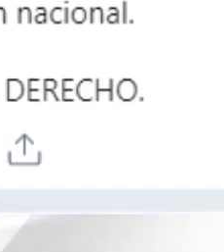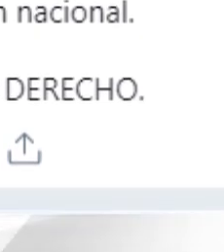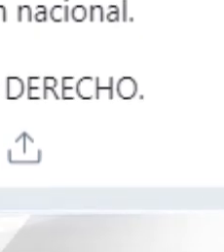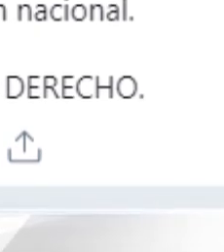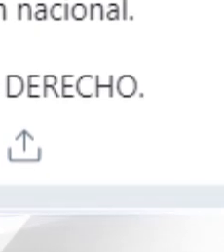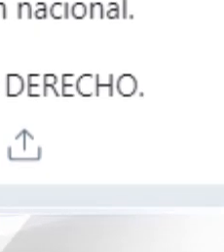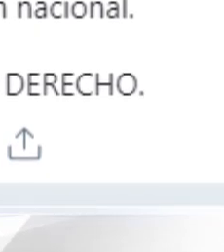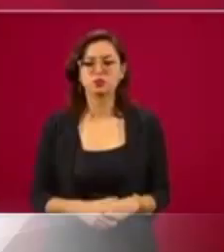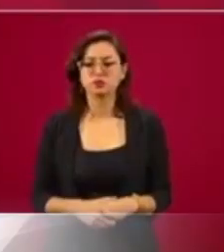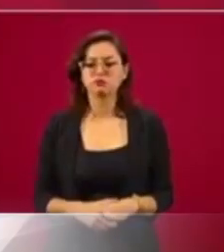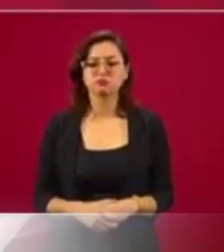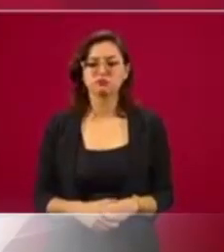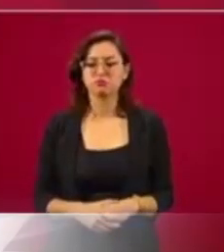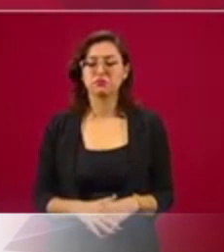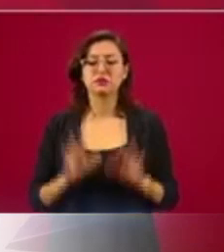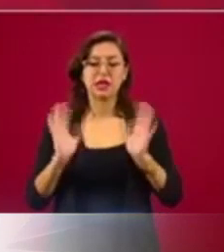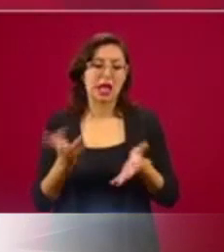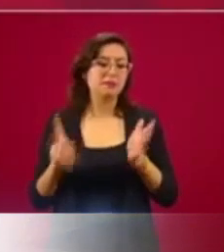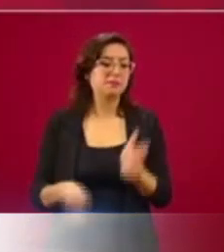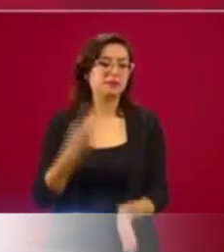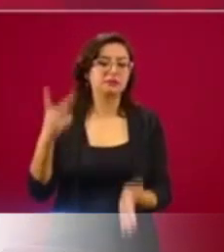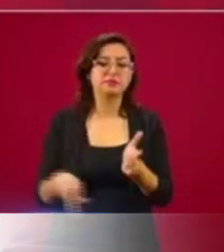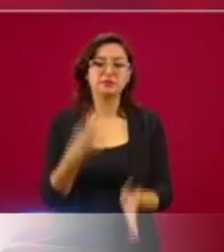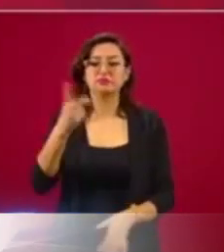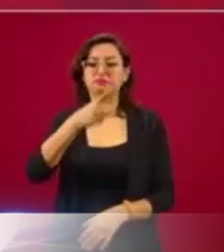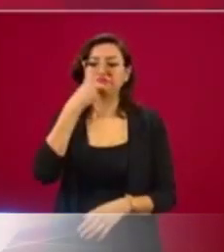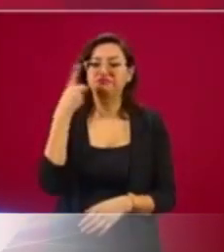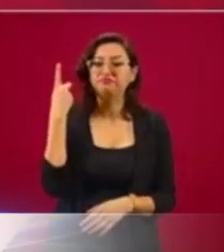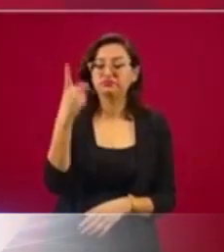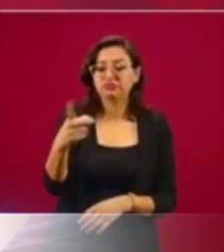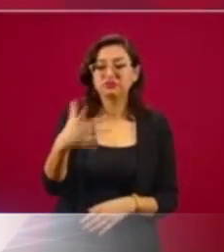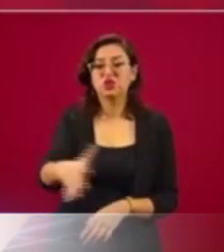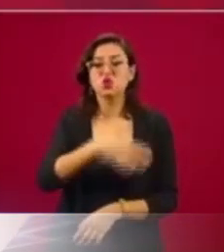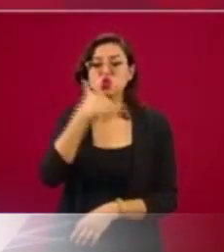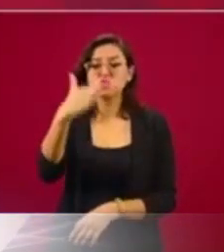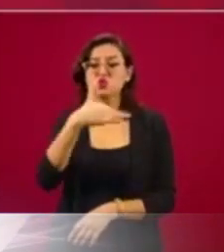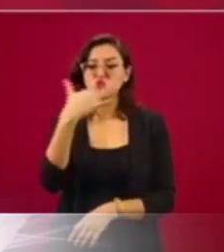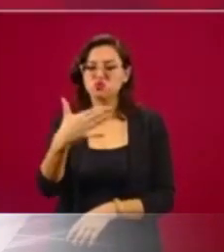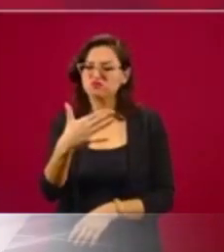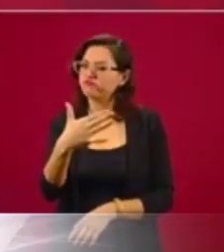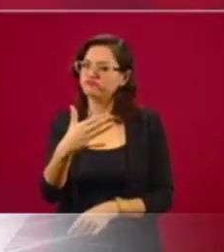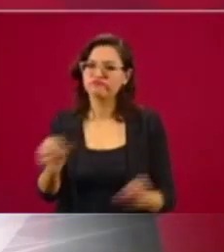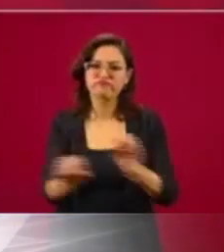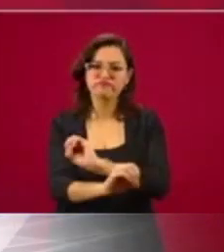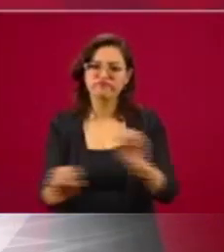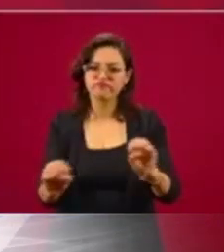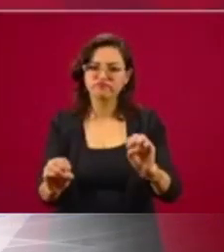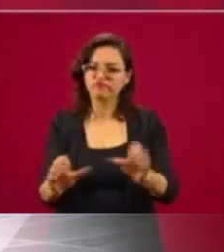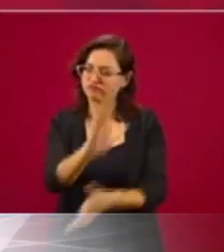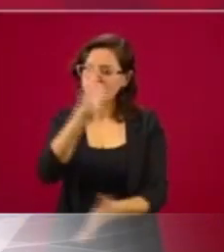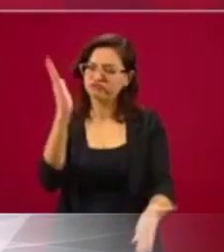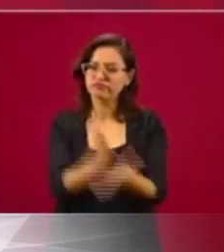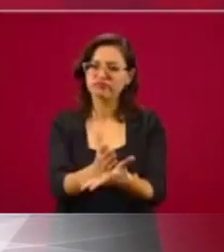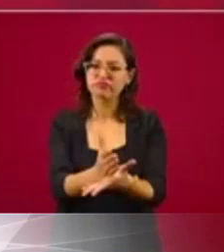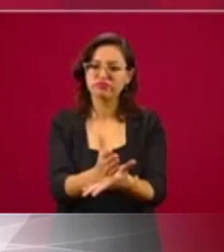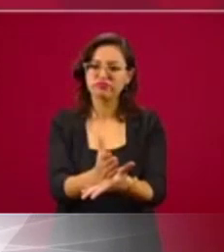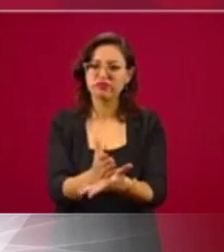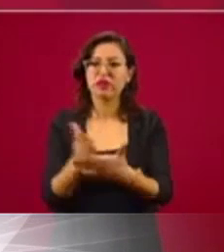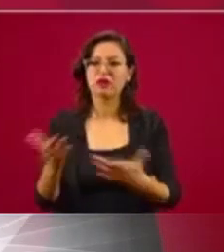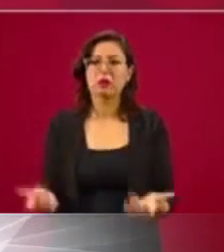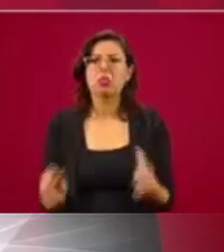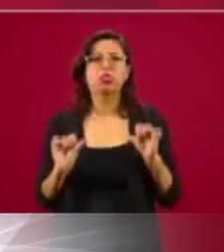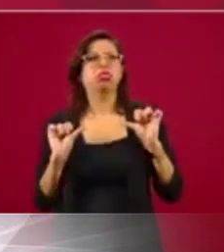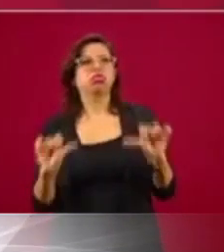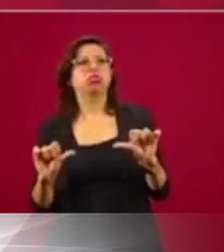recursos adicionales. Ayer el gobierno federal informó que hará uso de los 60 mil millones de pesos del FEIF, el cual se acciona debido a